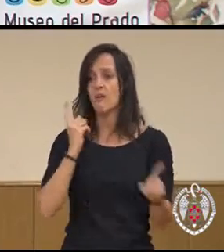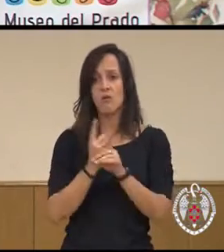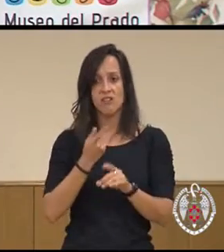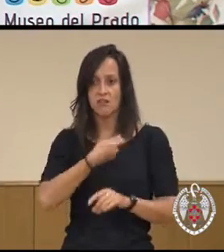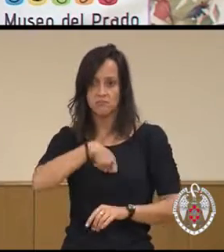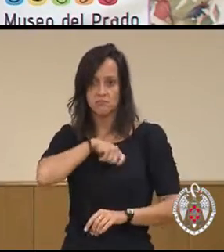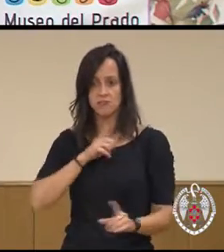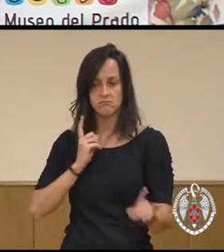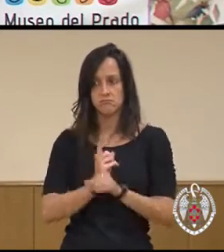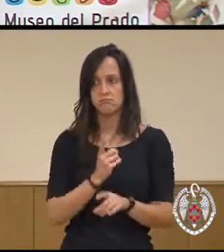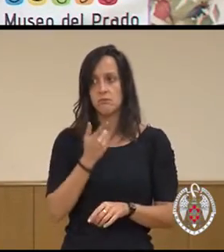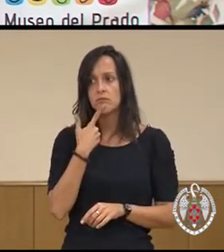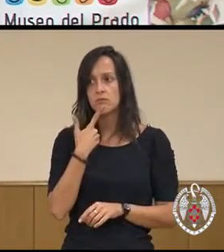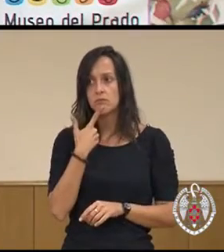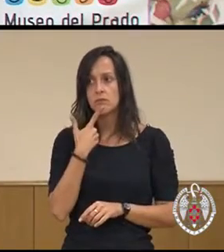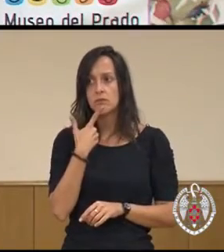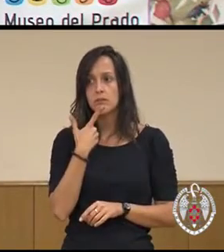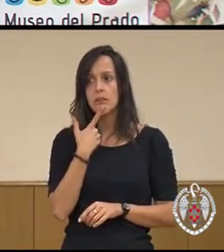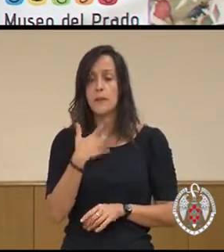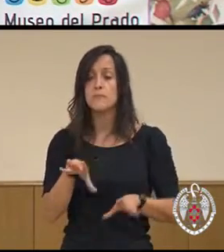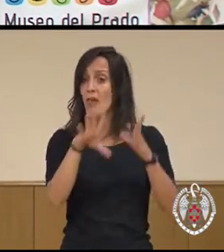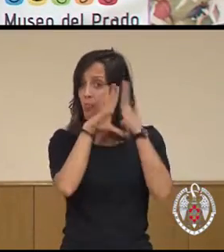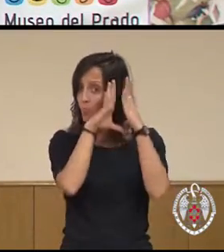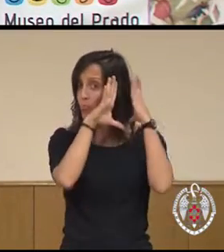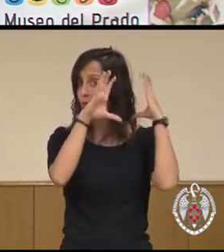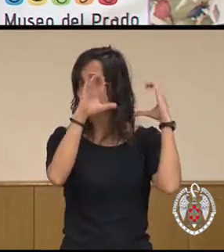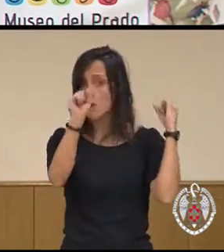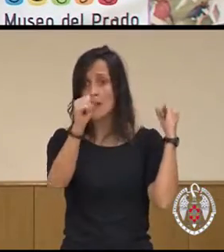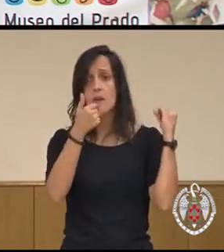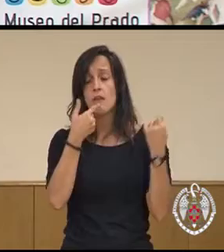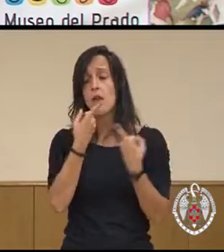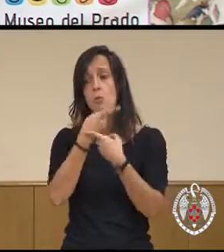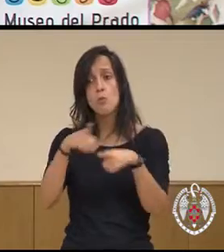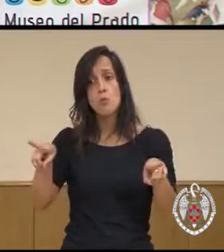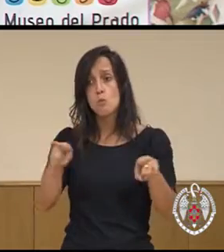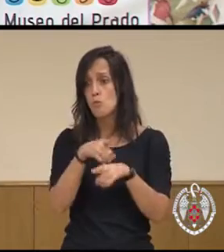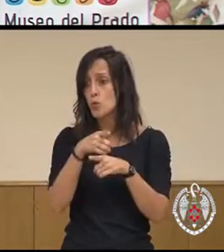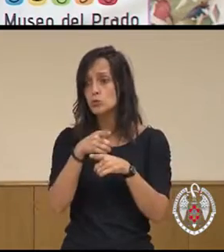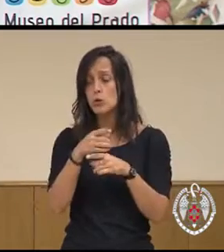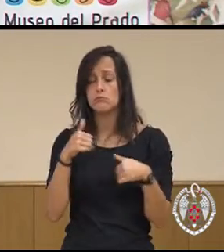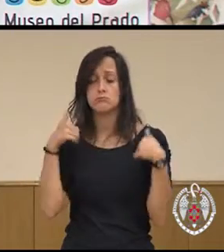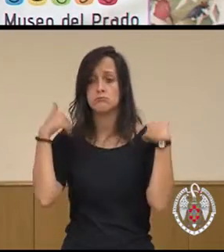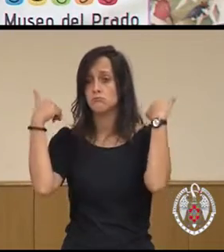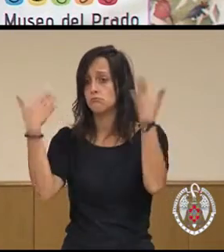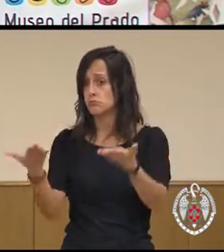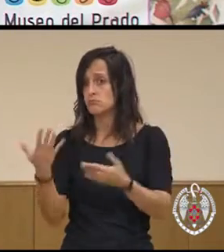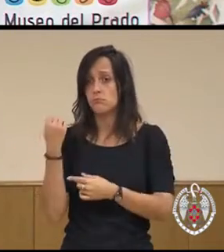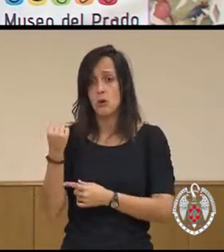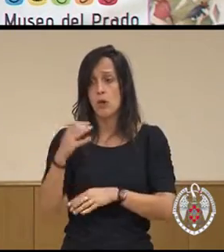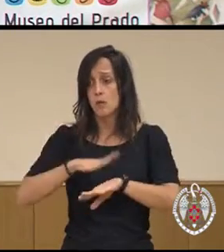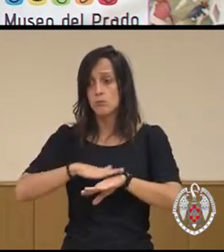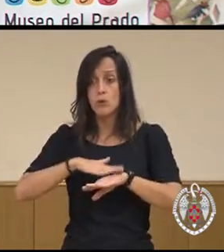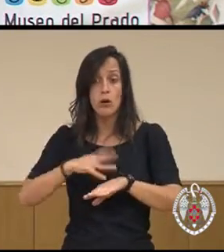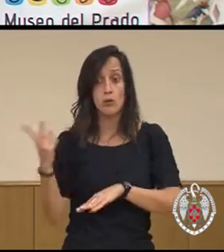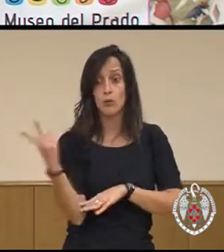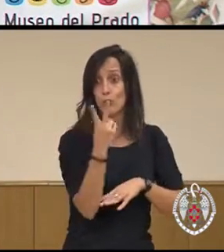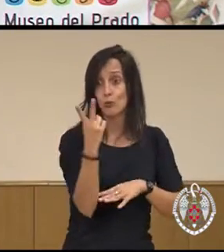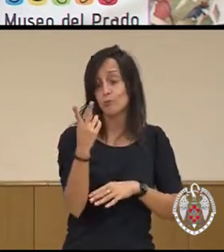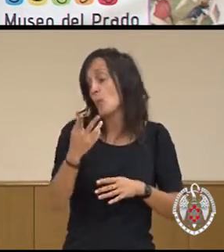delegaron la legación diplomática en músicos porque se trataban especialmente bien con Felipe IV.